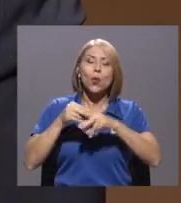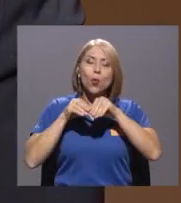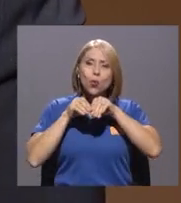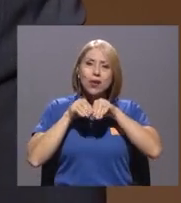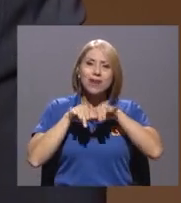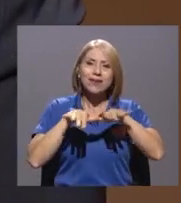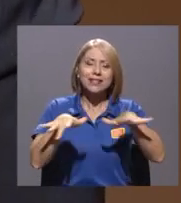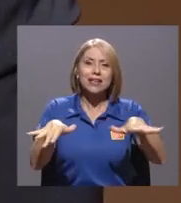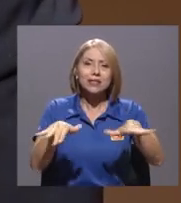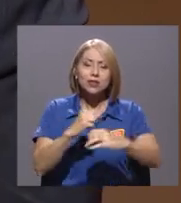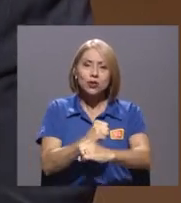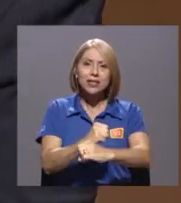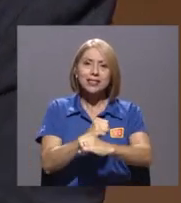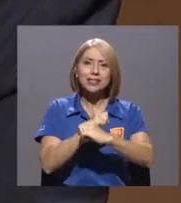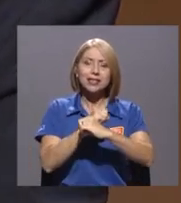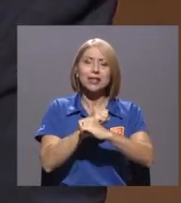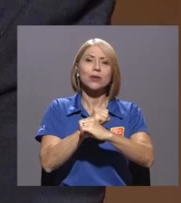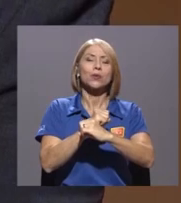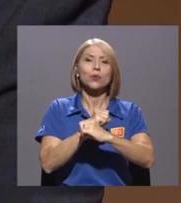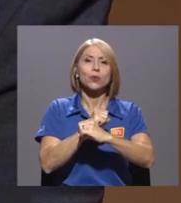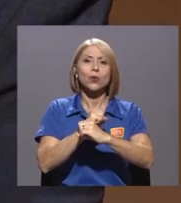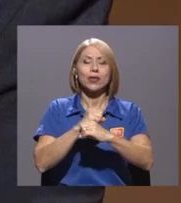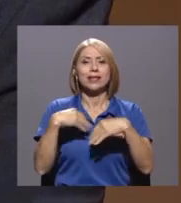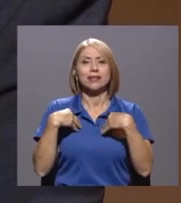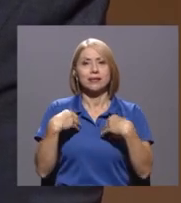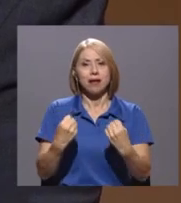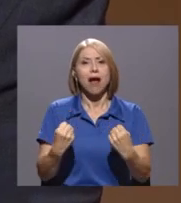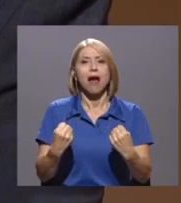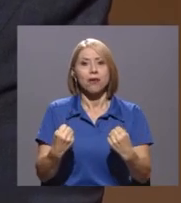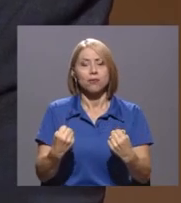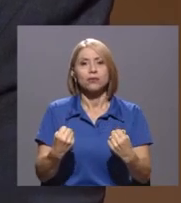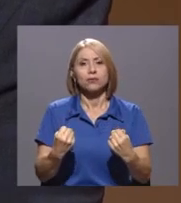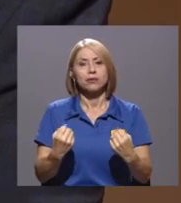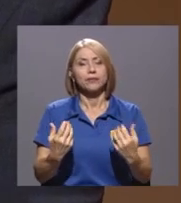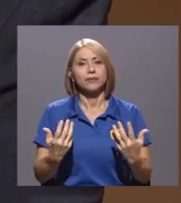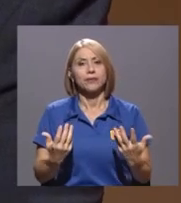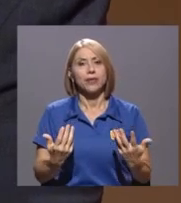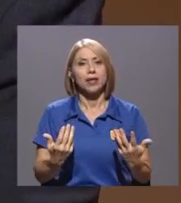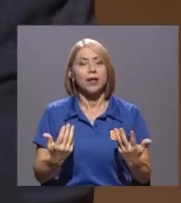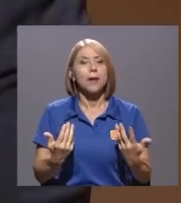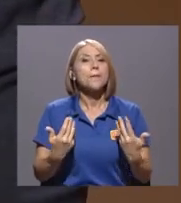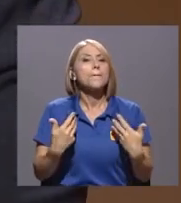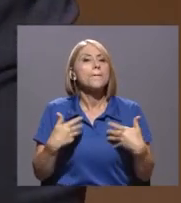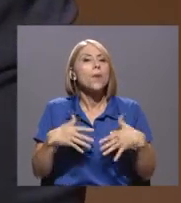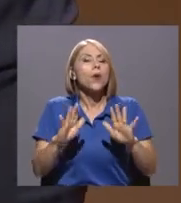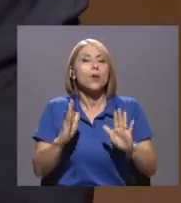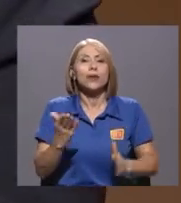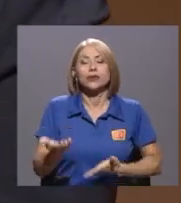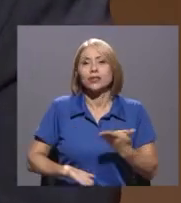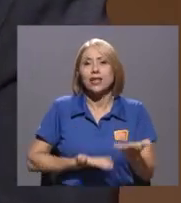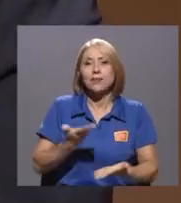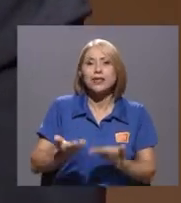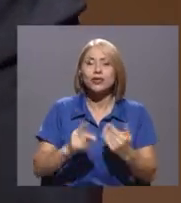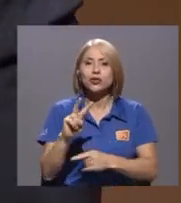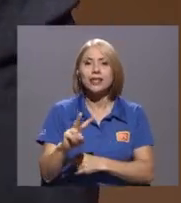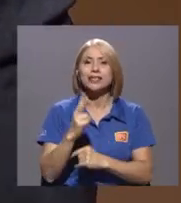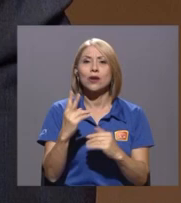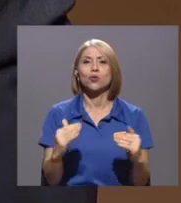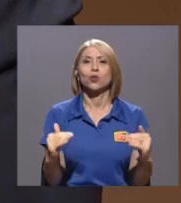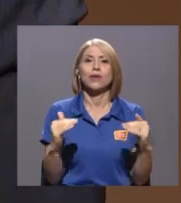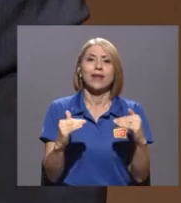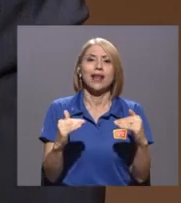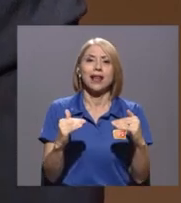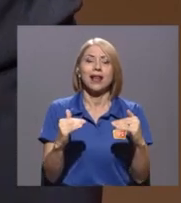salud por lo menos digamos de los servicios de segundo nivel hasta tercer